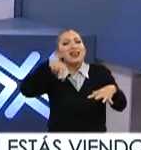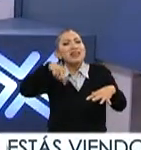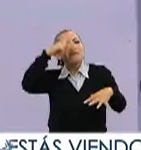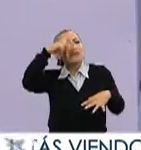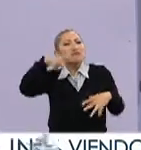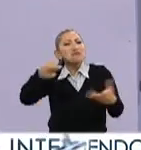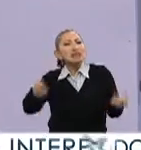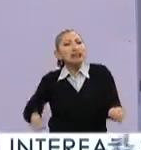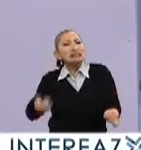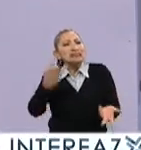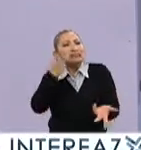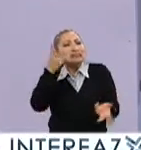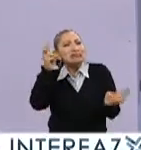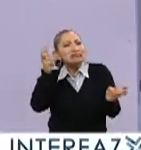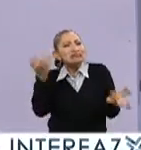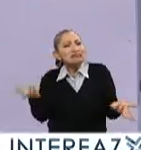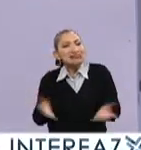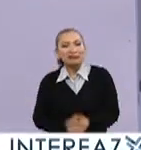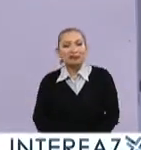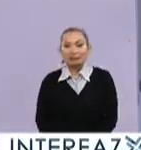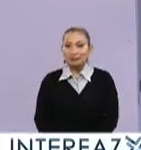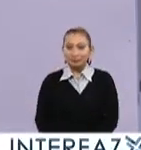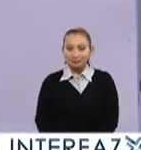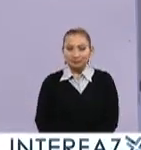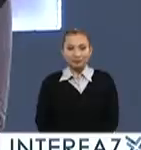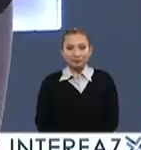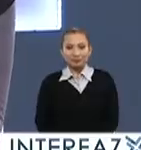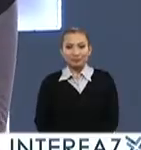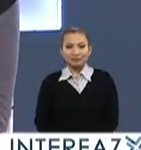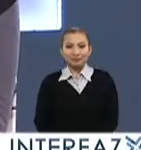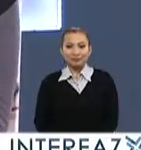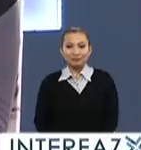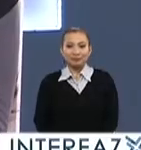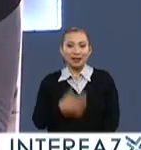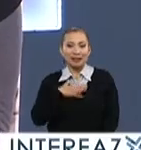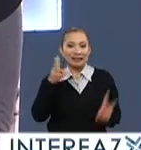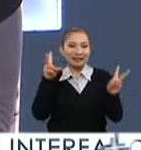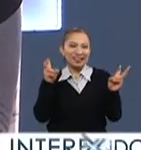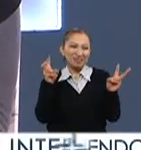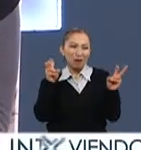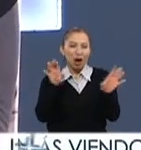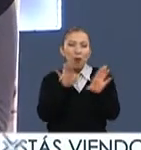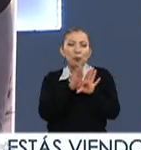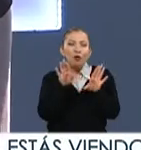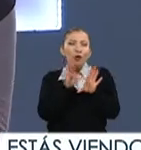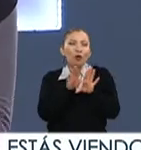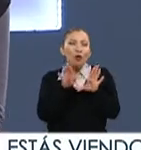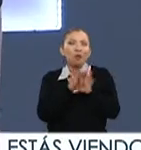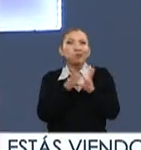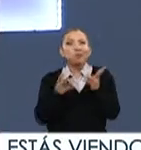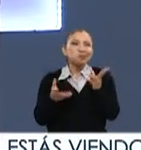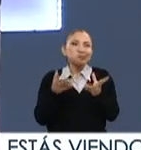los mexicanos. ¿A qué te refieres con eso, Amapola? Bueno, el título es un poquito